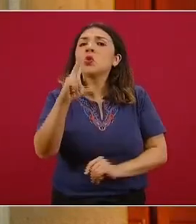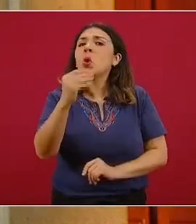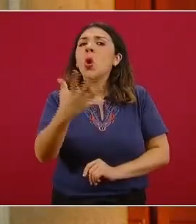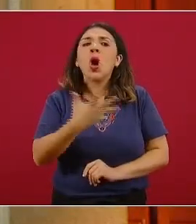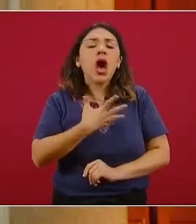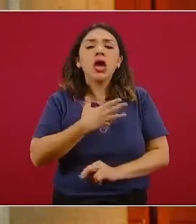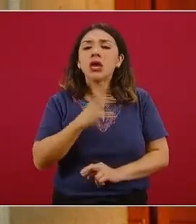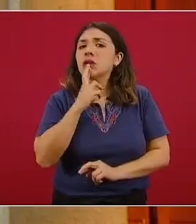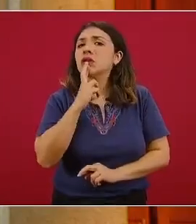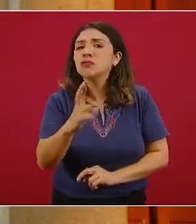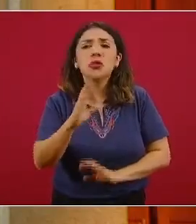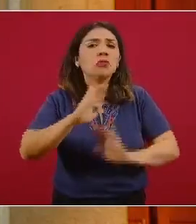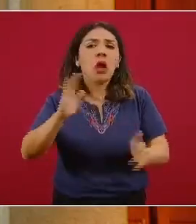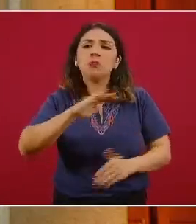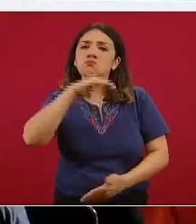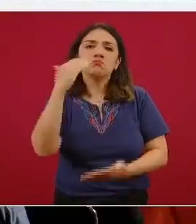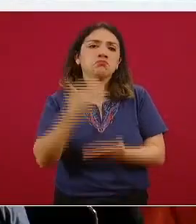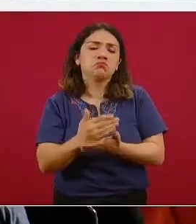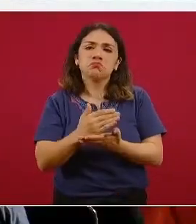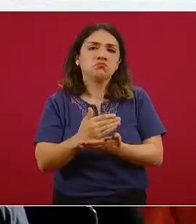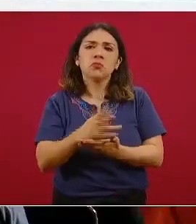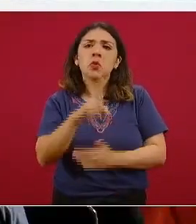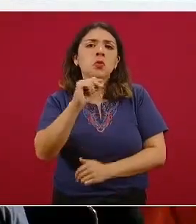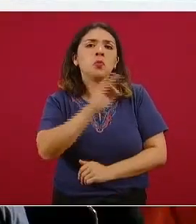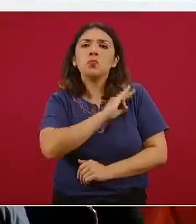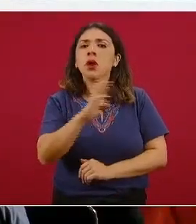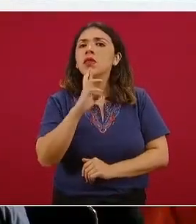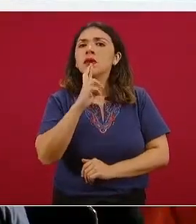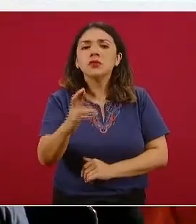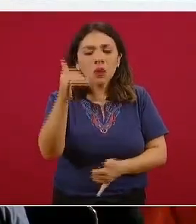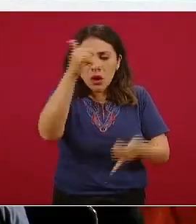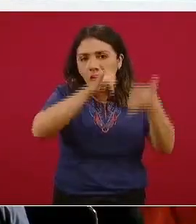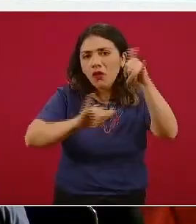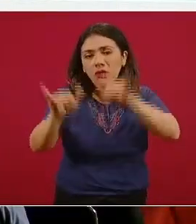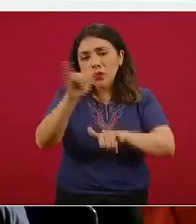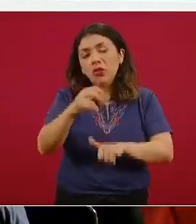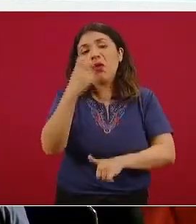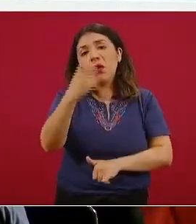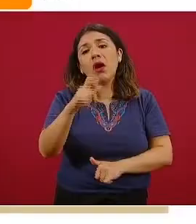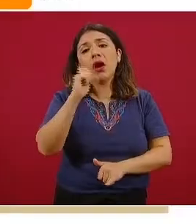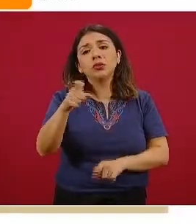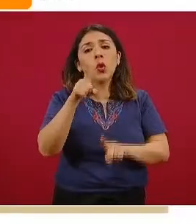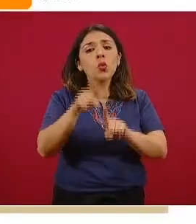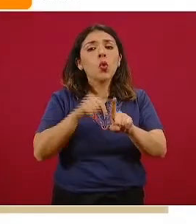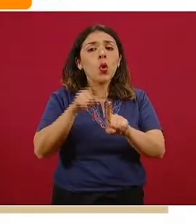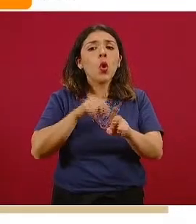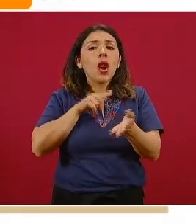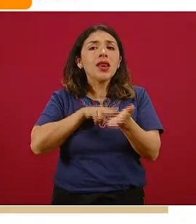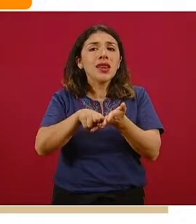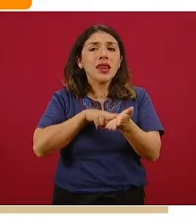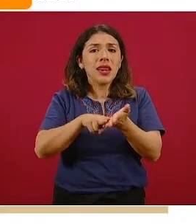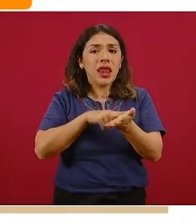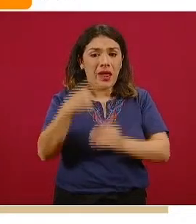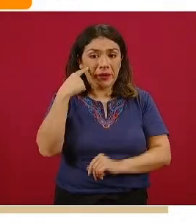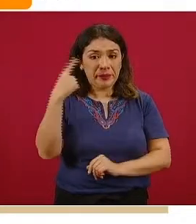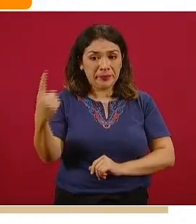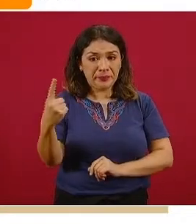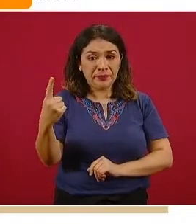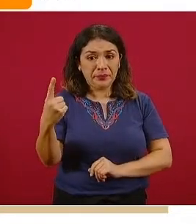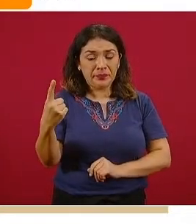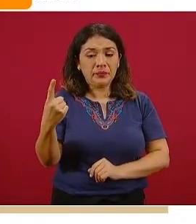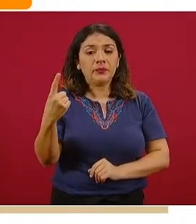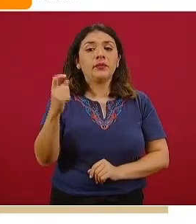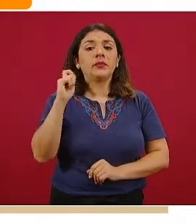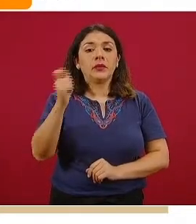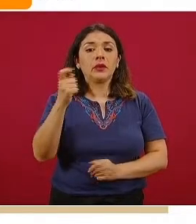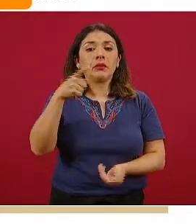la posibilidad de obtener un resultado de laboratorio de ellas, y son precisamente ahora las que están representadas en el color